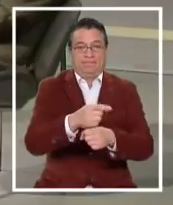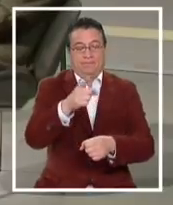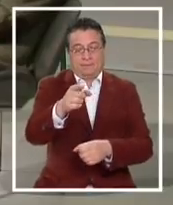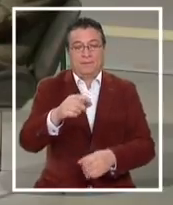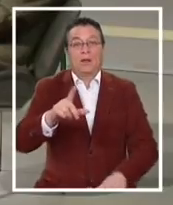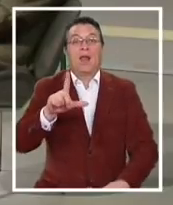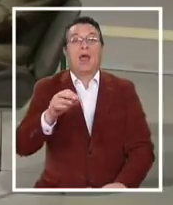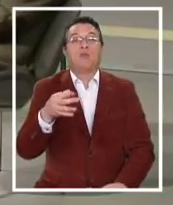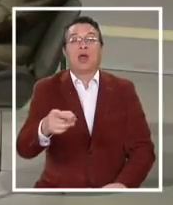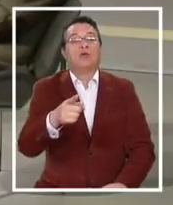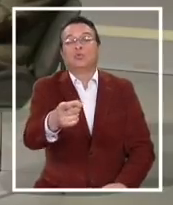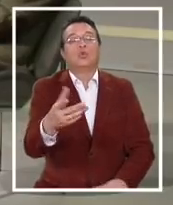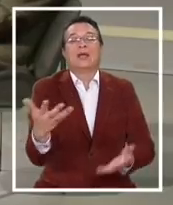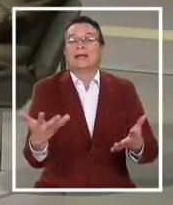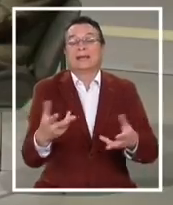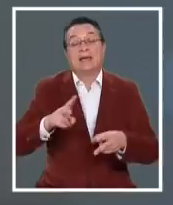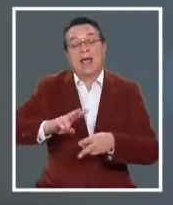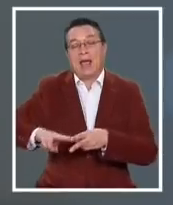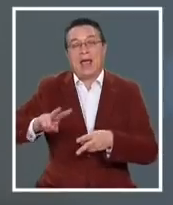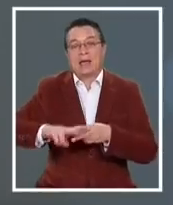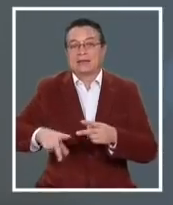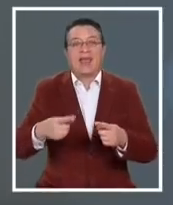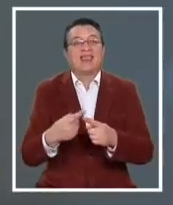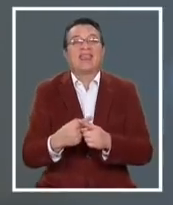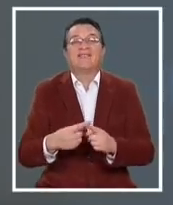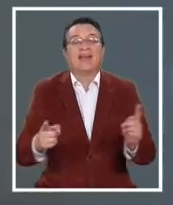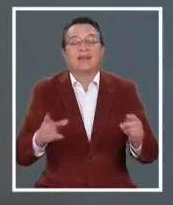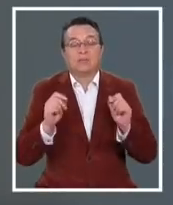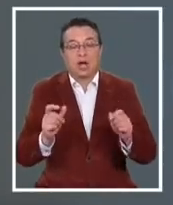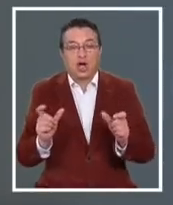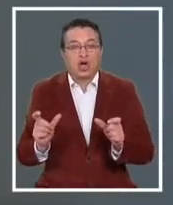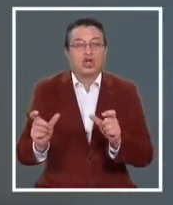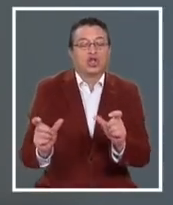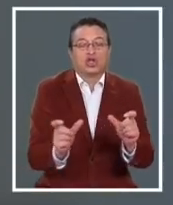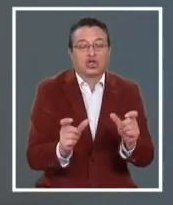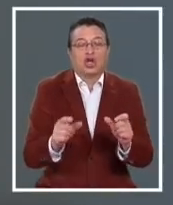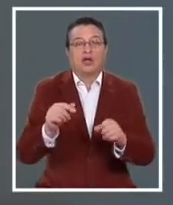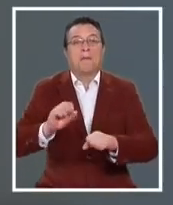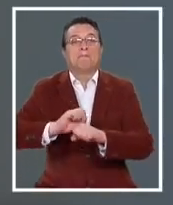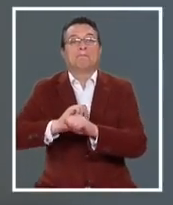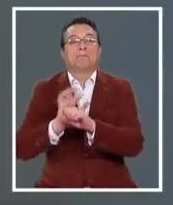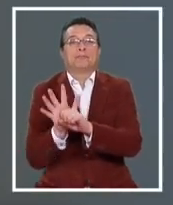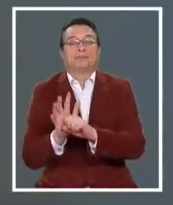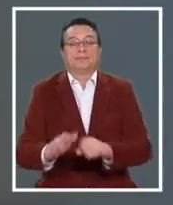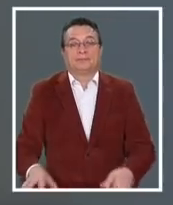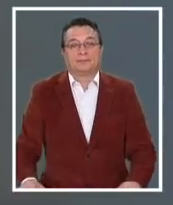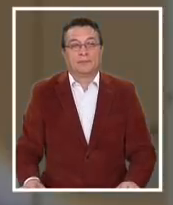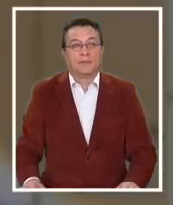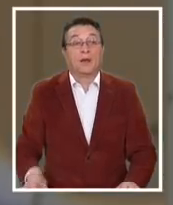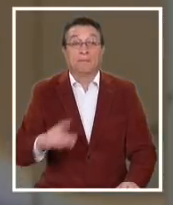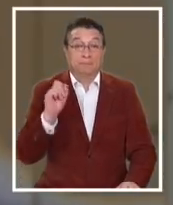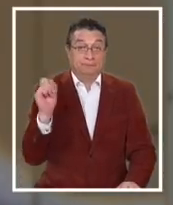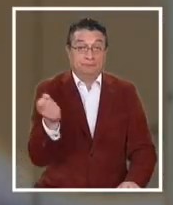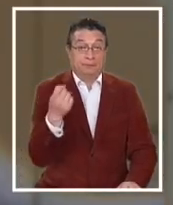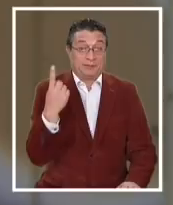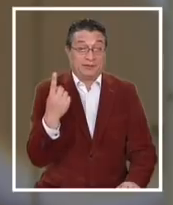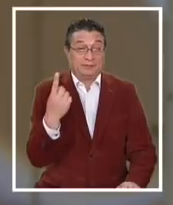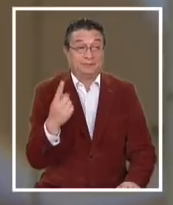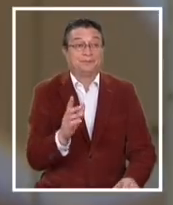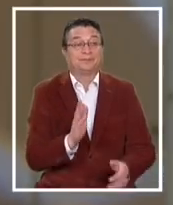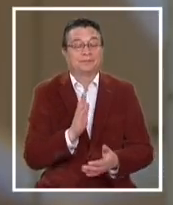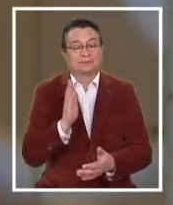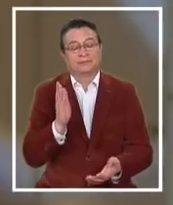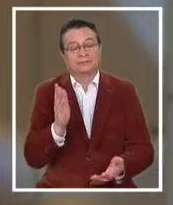postulando, ¿cierto? ¿Qué habría hecho distinto para controlar esta crisis sanitaria? A ver, en primer lugar, creo